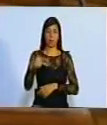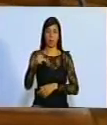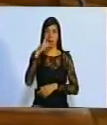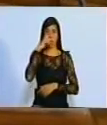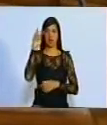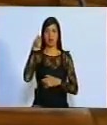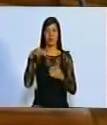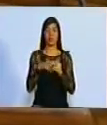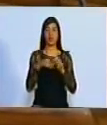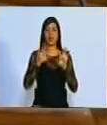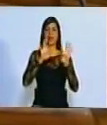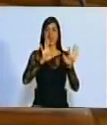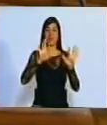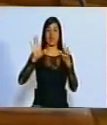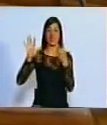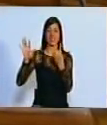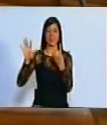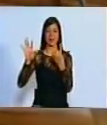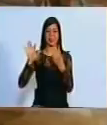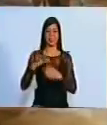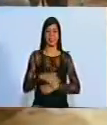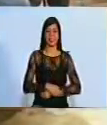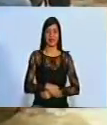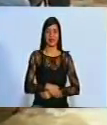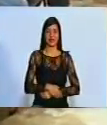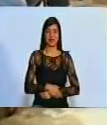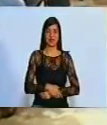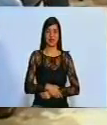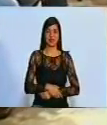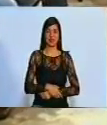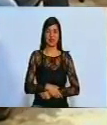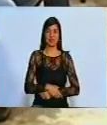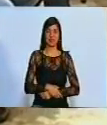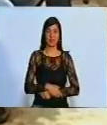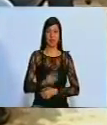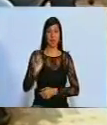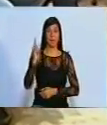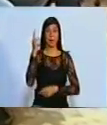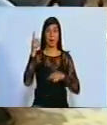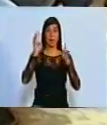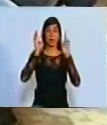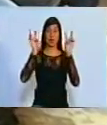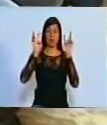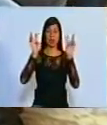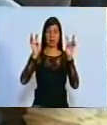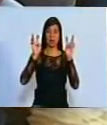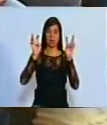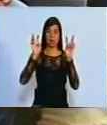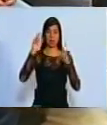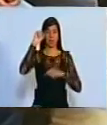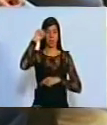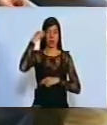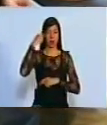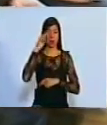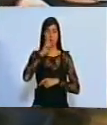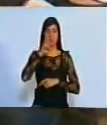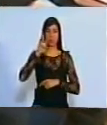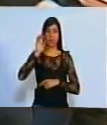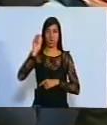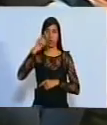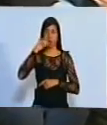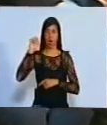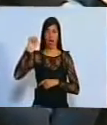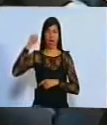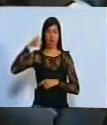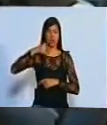noviembre de 2017. Primer punto, conmemoración por los 200 años del